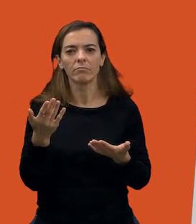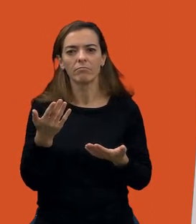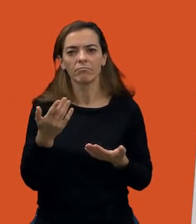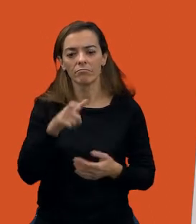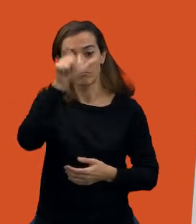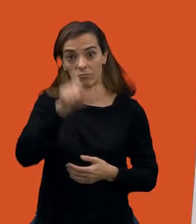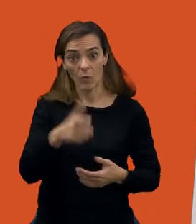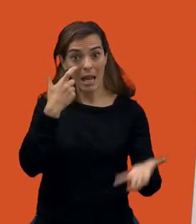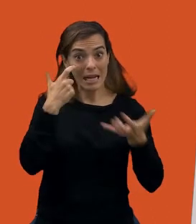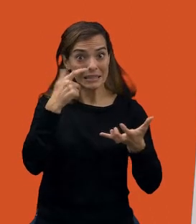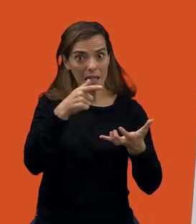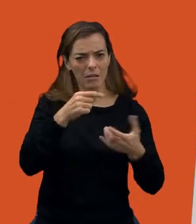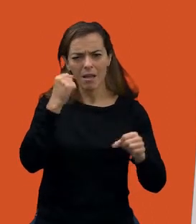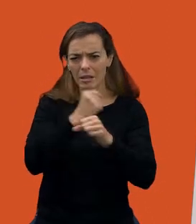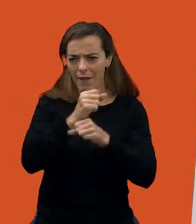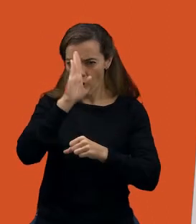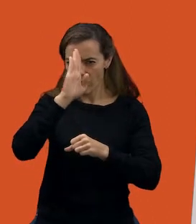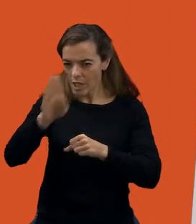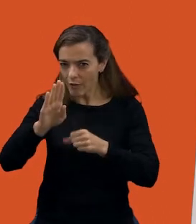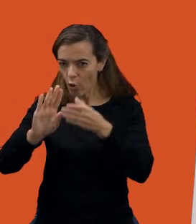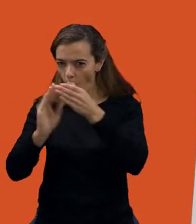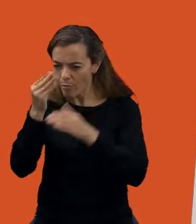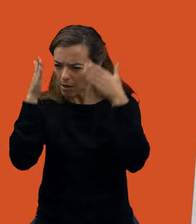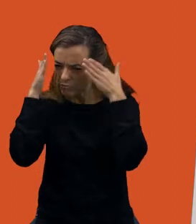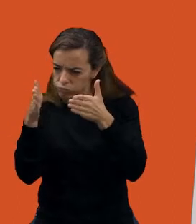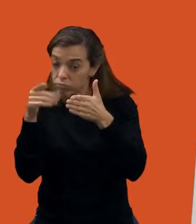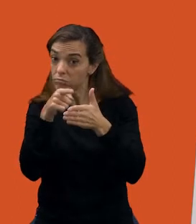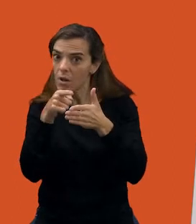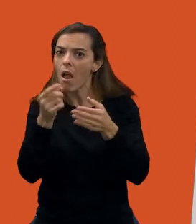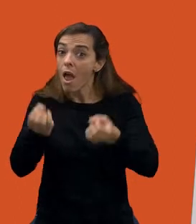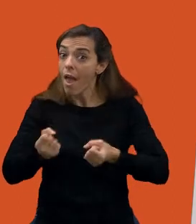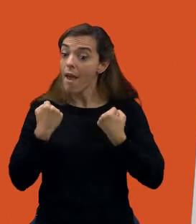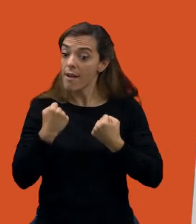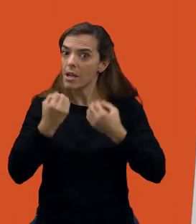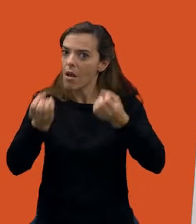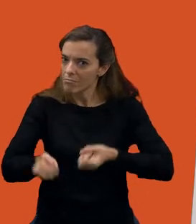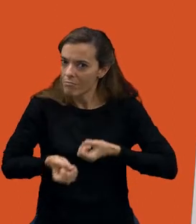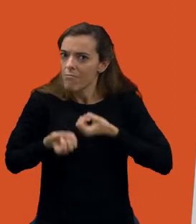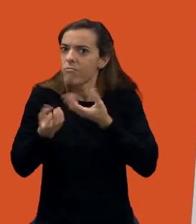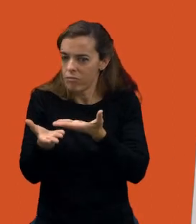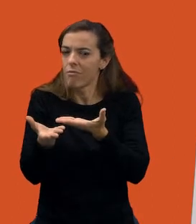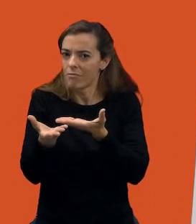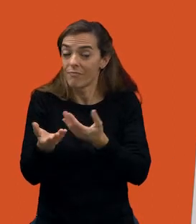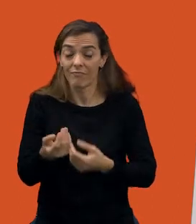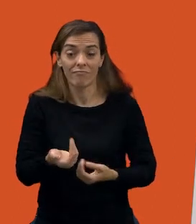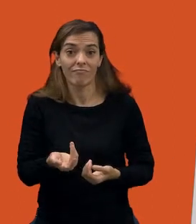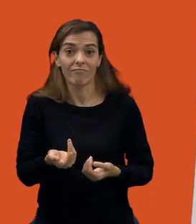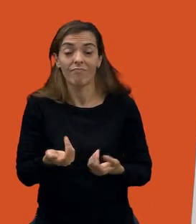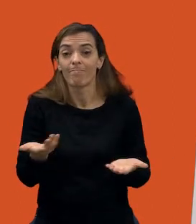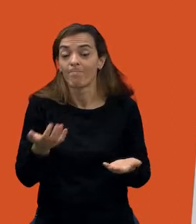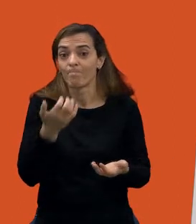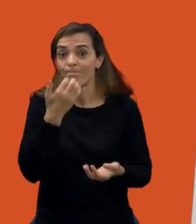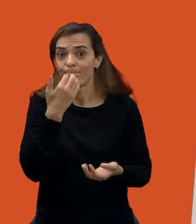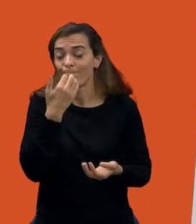el artista cuando trabaja directamente sobre la obra está transmitiendo una energía en esta obra. Es decir, ahora mismo, bueno,